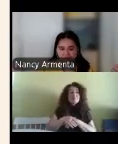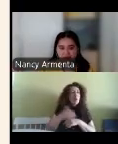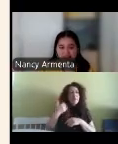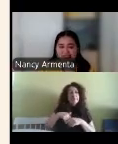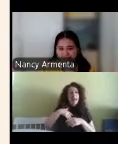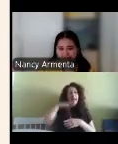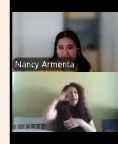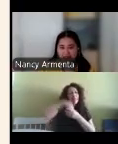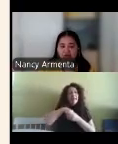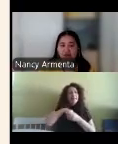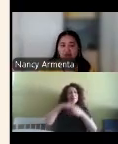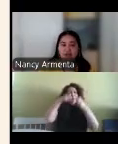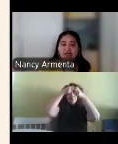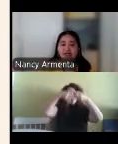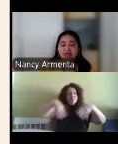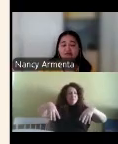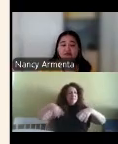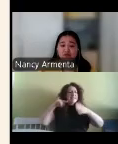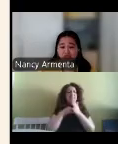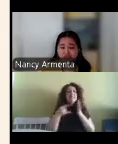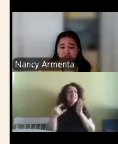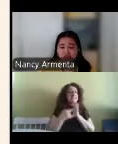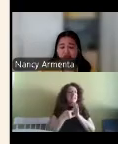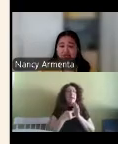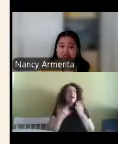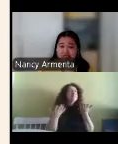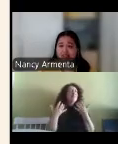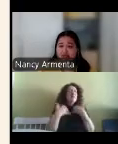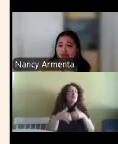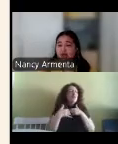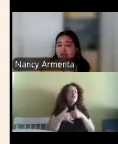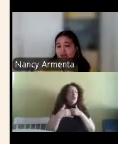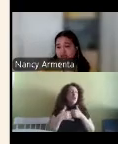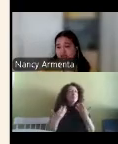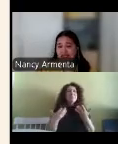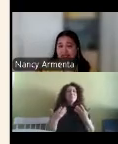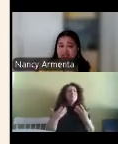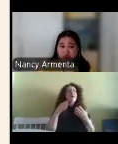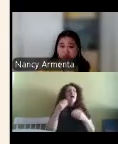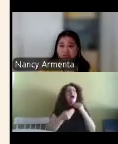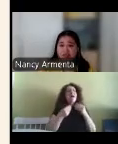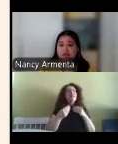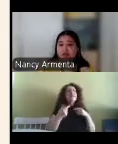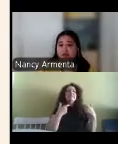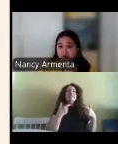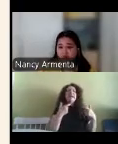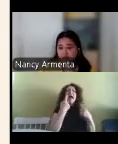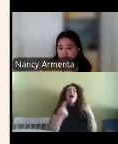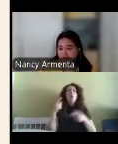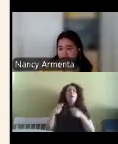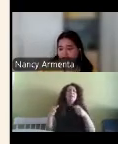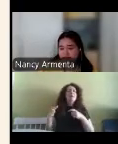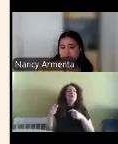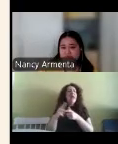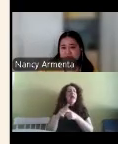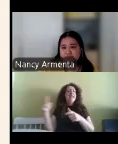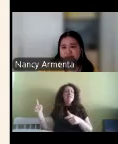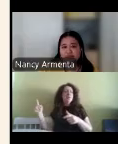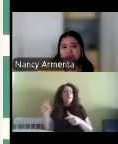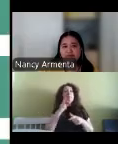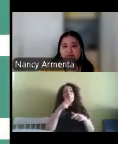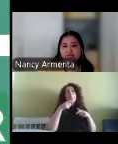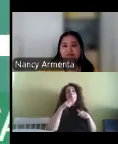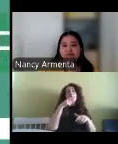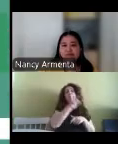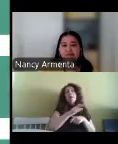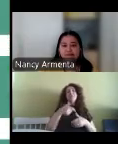El propio sistema o la manera en que funciona el sistema está haciendo que unas personas sean excluidas respecto a otras.